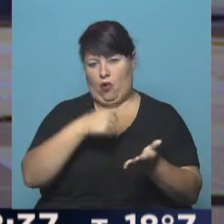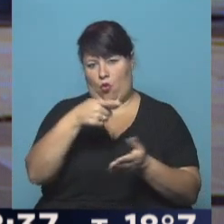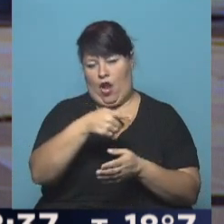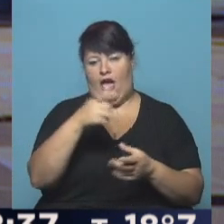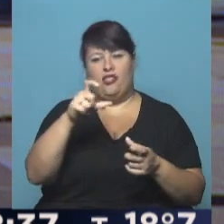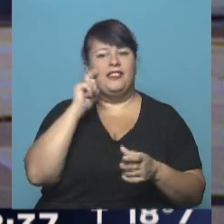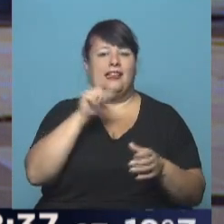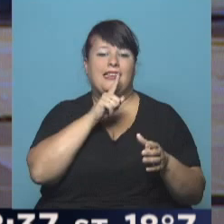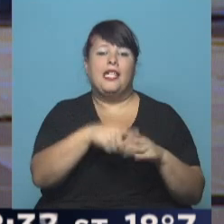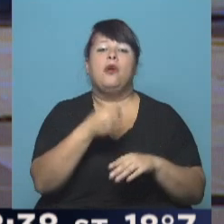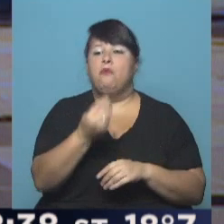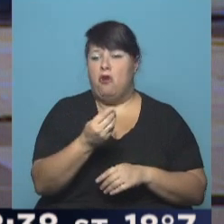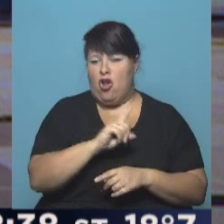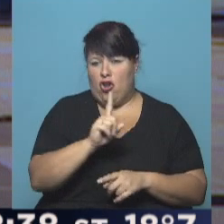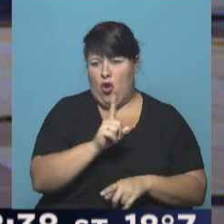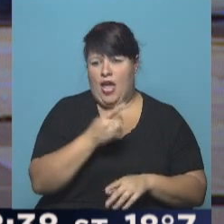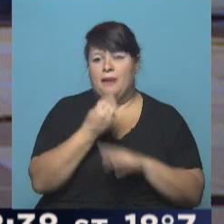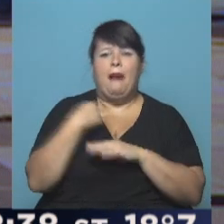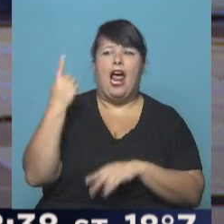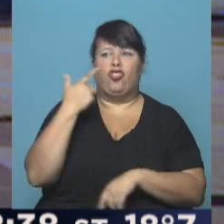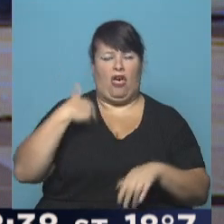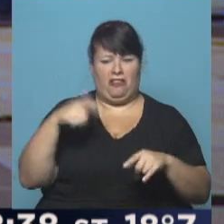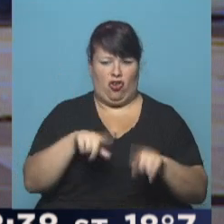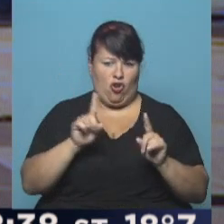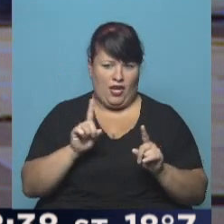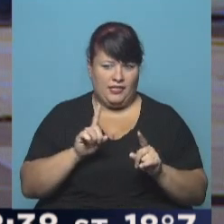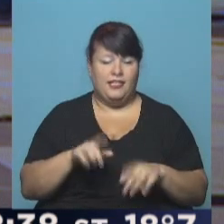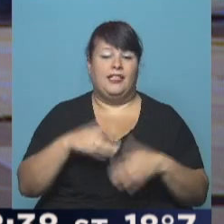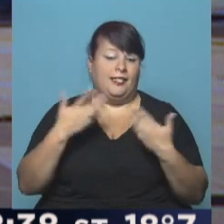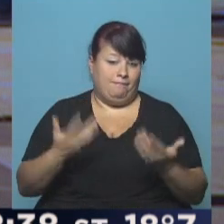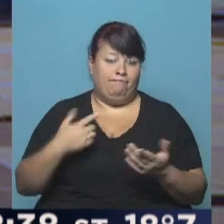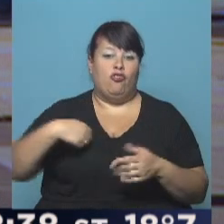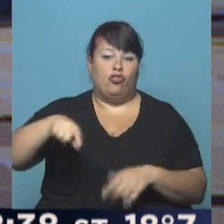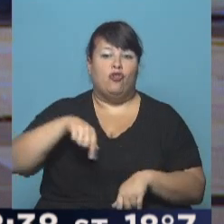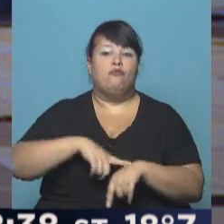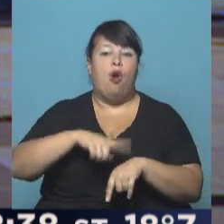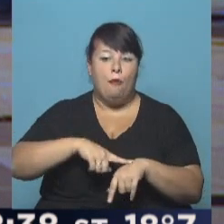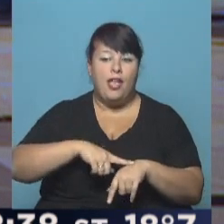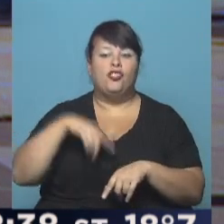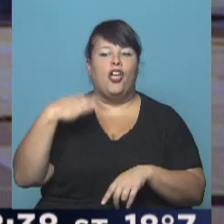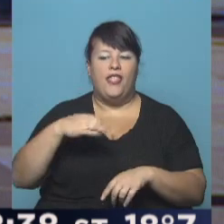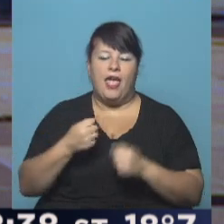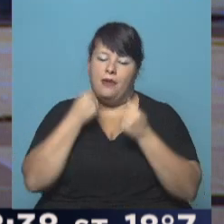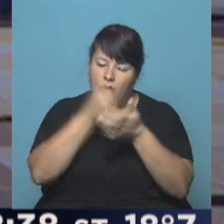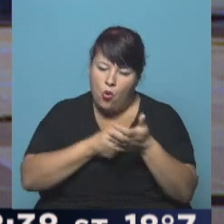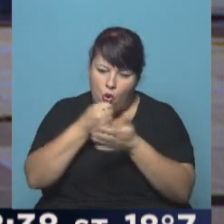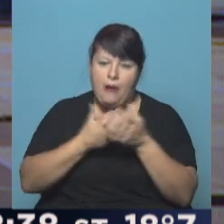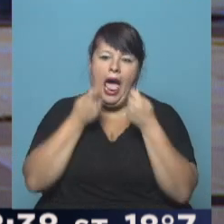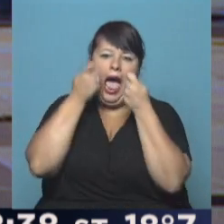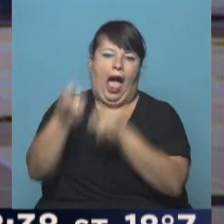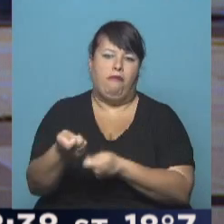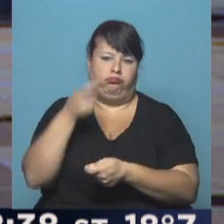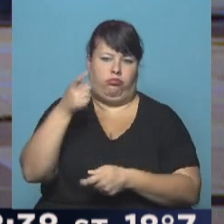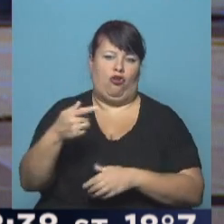esa cgt porque vemos que no representa el intelecto de los argentinos y evidentemente estamos en un momento en el cual tenemos que poner el hombro para apoyar un